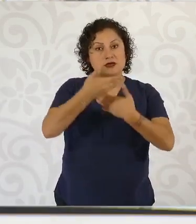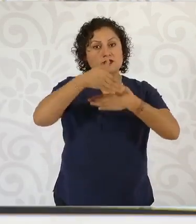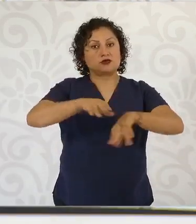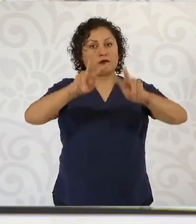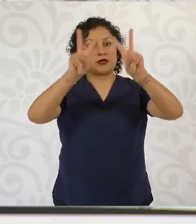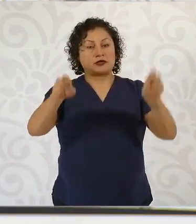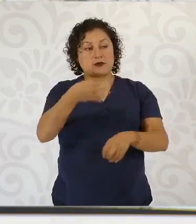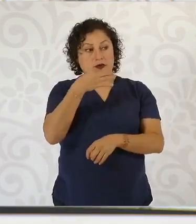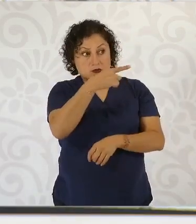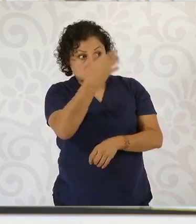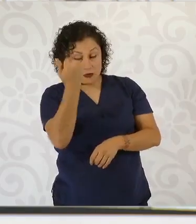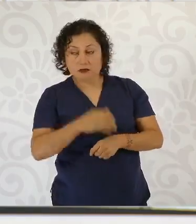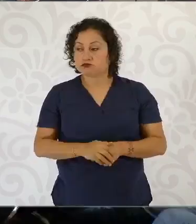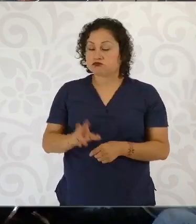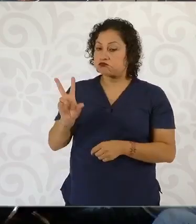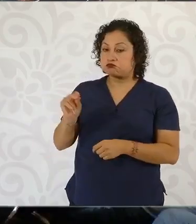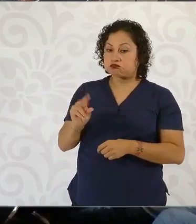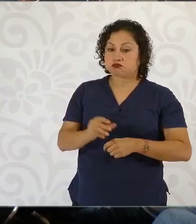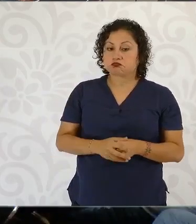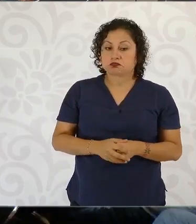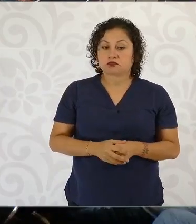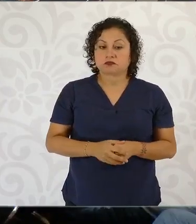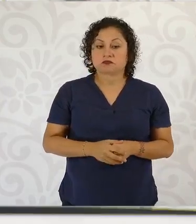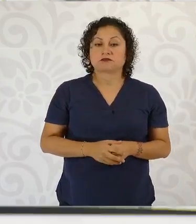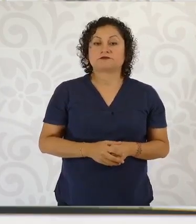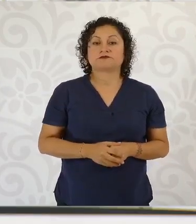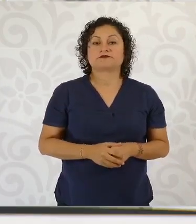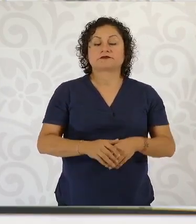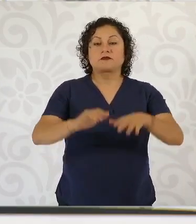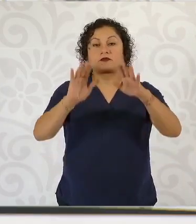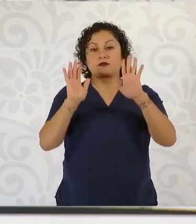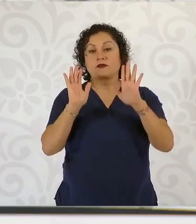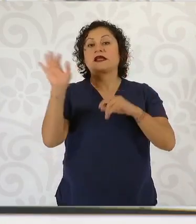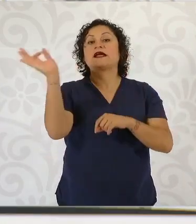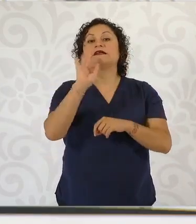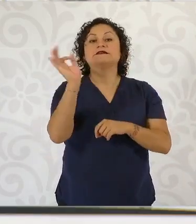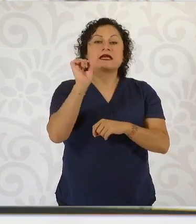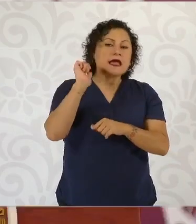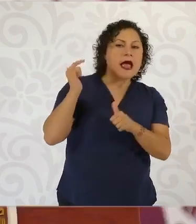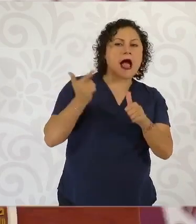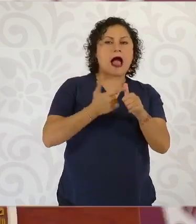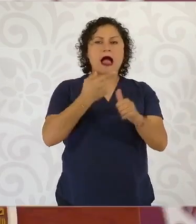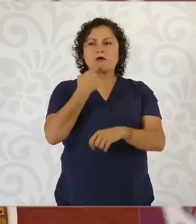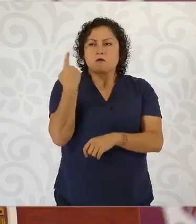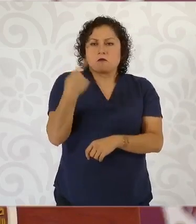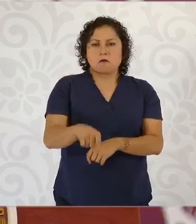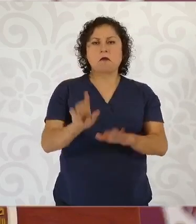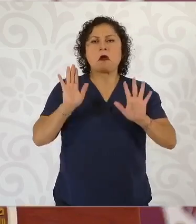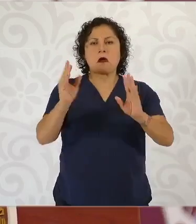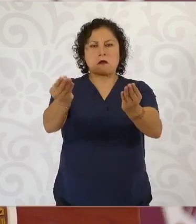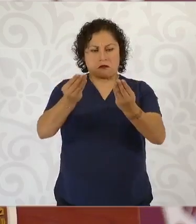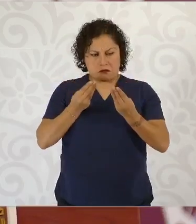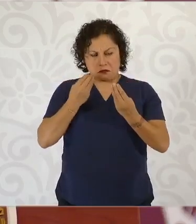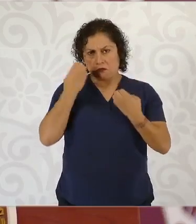No. Okay. Si hay alguna cosa que alguien presente de alguna observación, se revisa. O sea, nosotros no tenemos